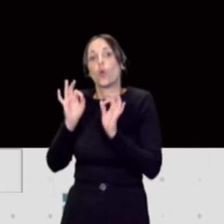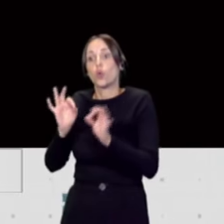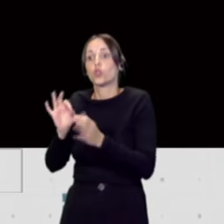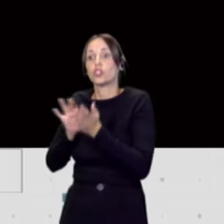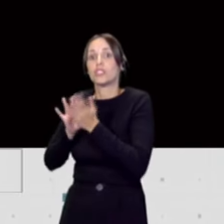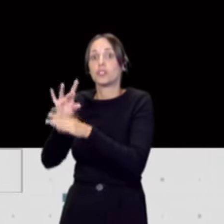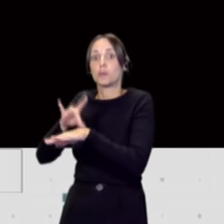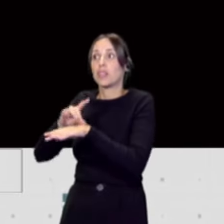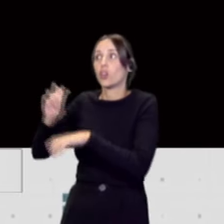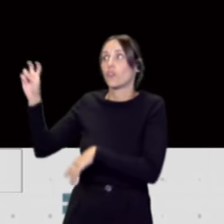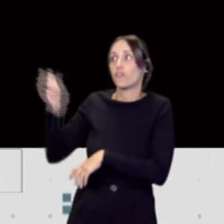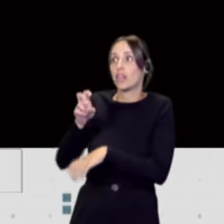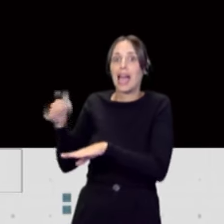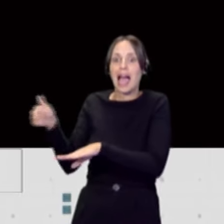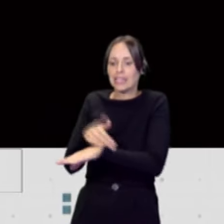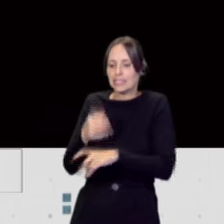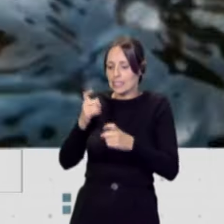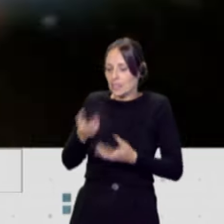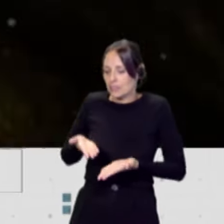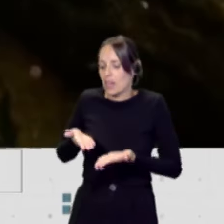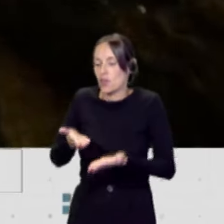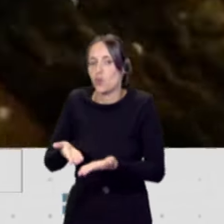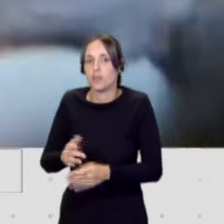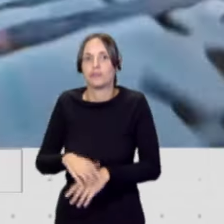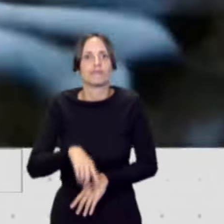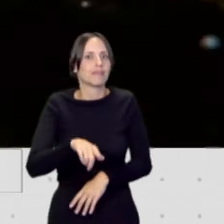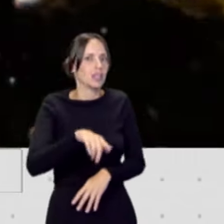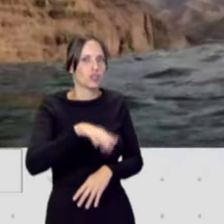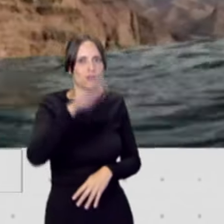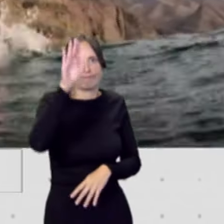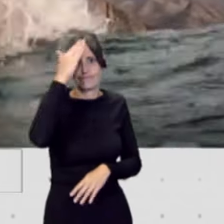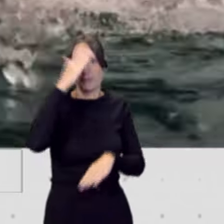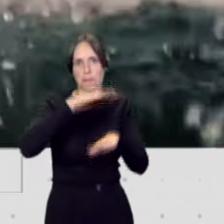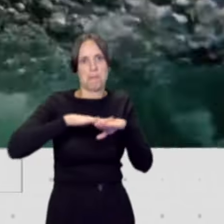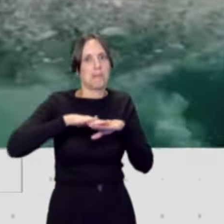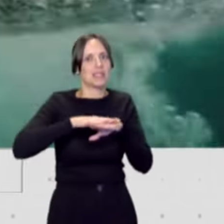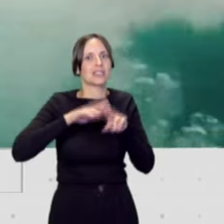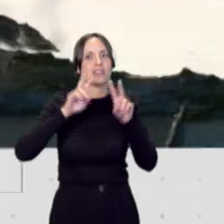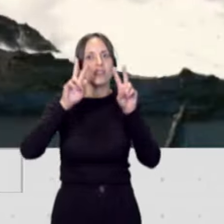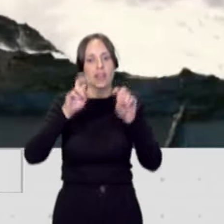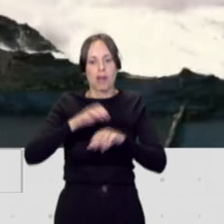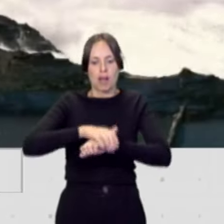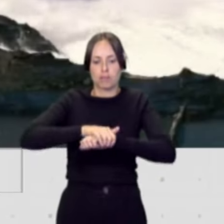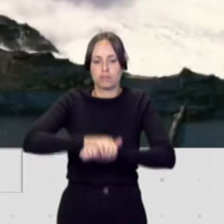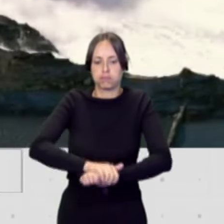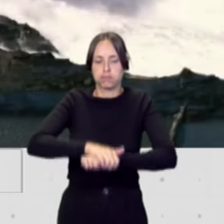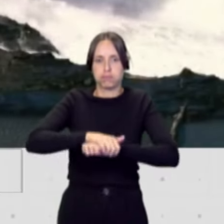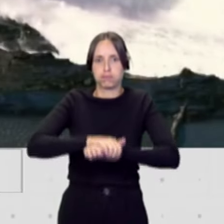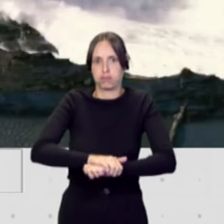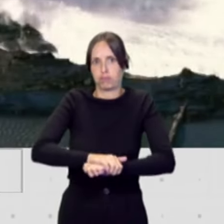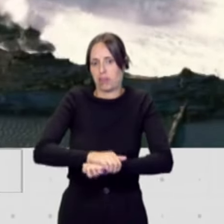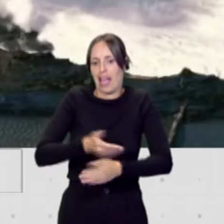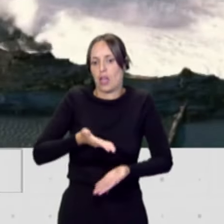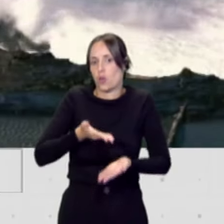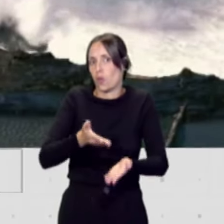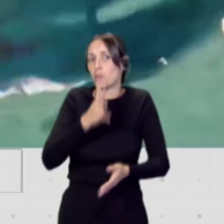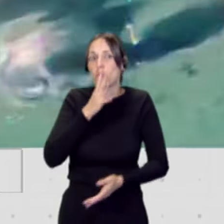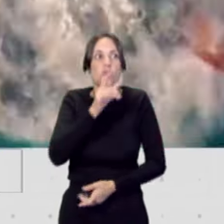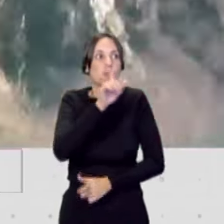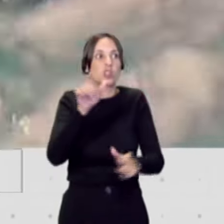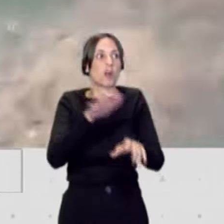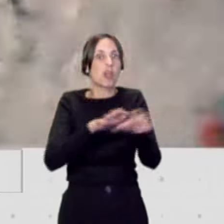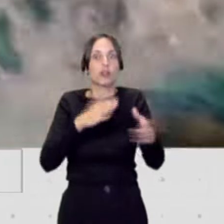médico. Bueno, ya no, eso es fundamental, ¿verdad? Lo de saber hacer la reanimación cardiopulmonar, que es un fallo de la mayoría, que no